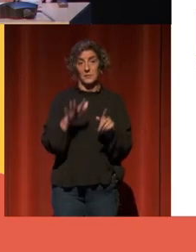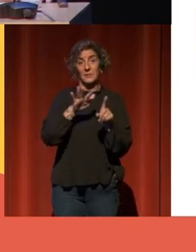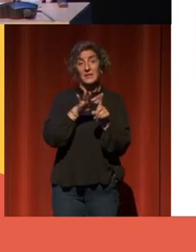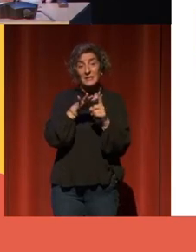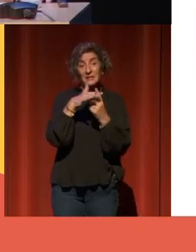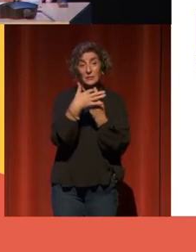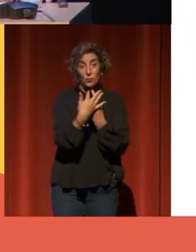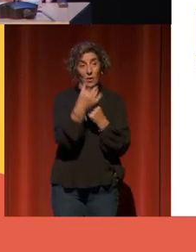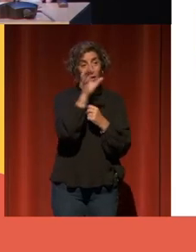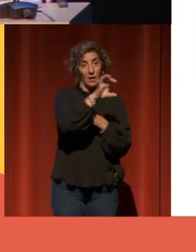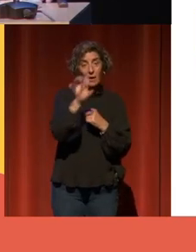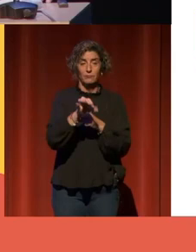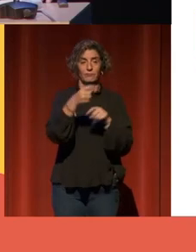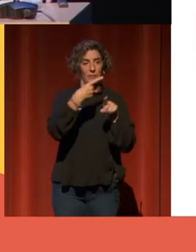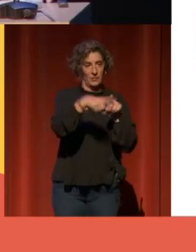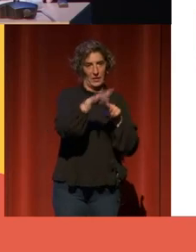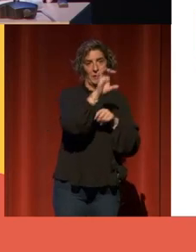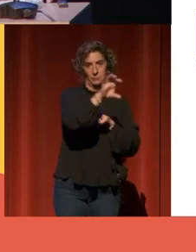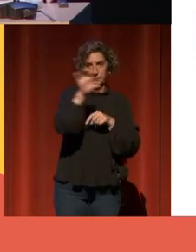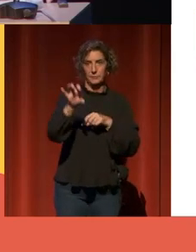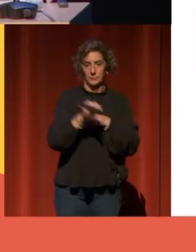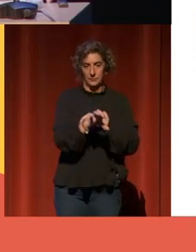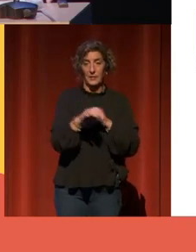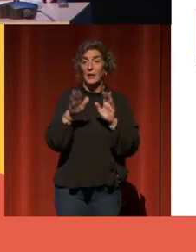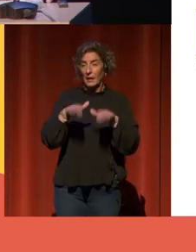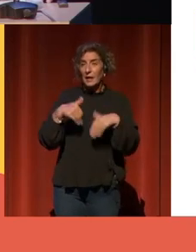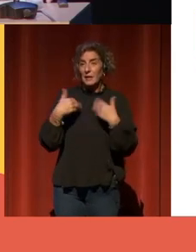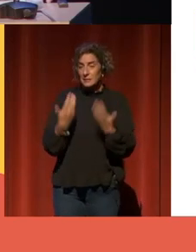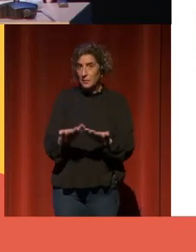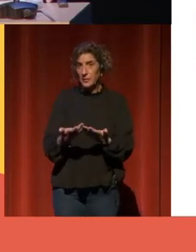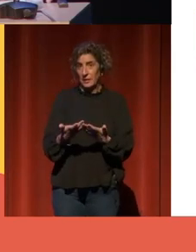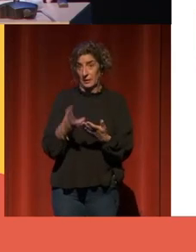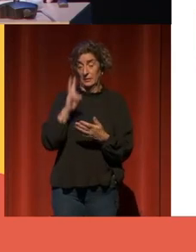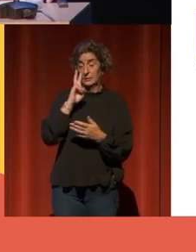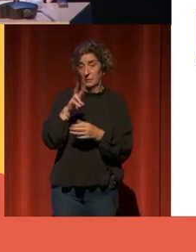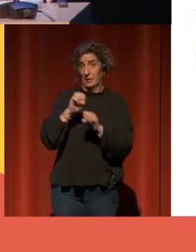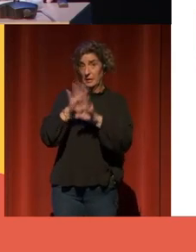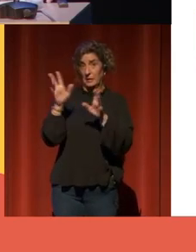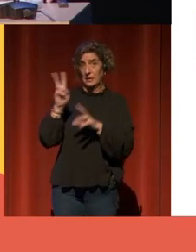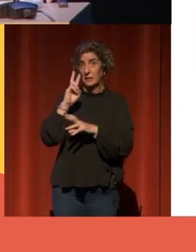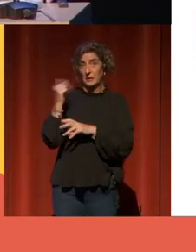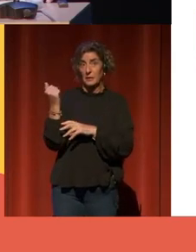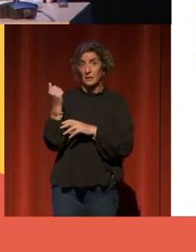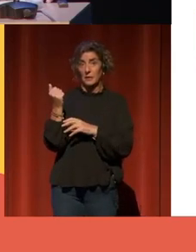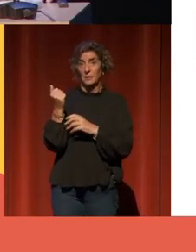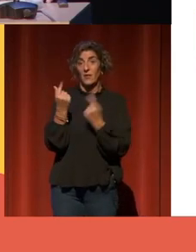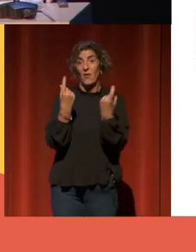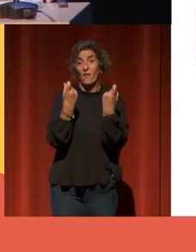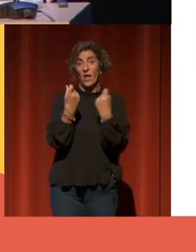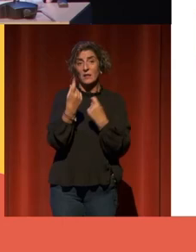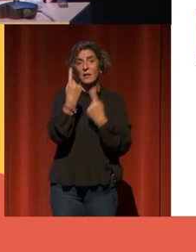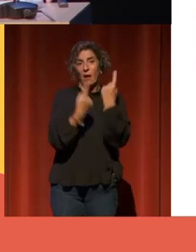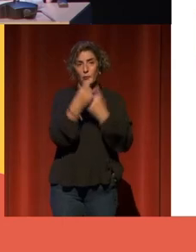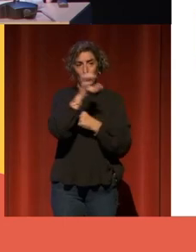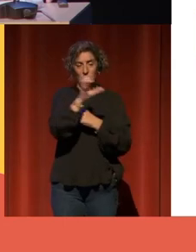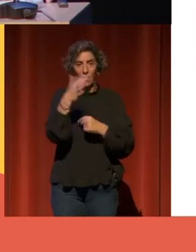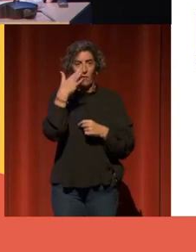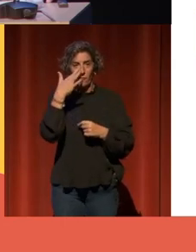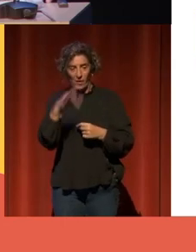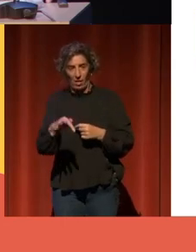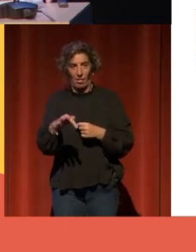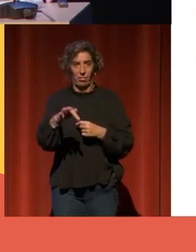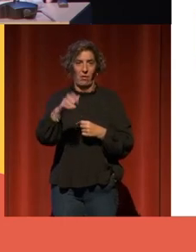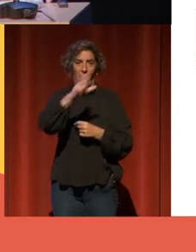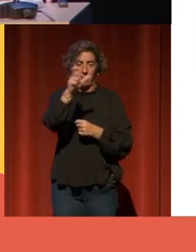forma diferente también vemos vemos que faltan algunos Francia Italia